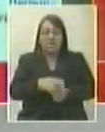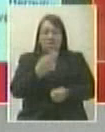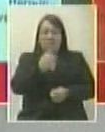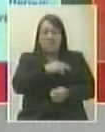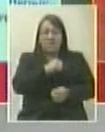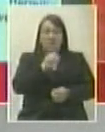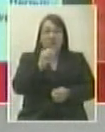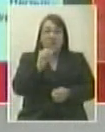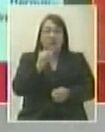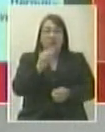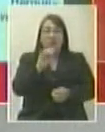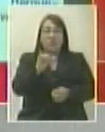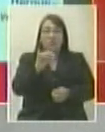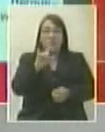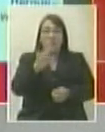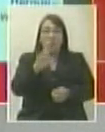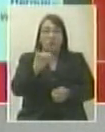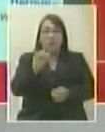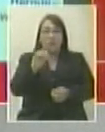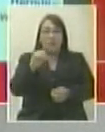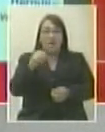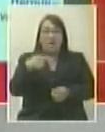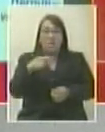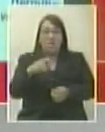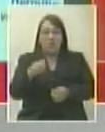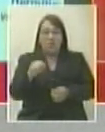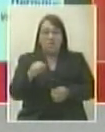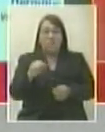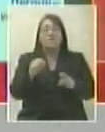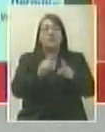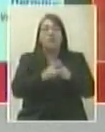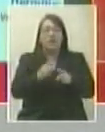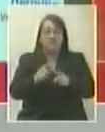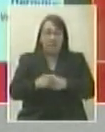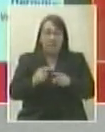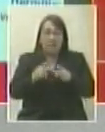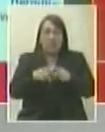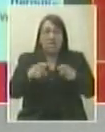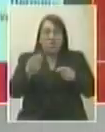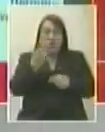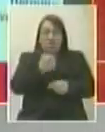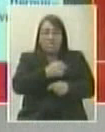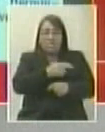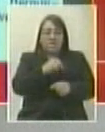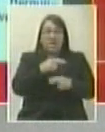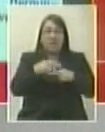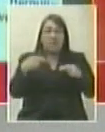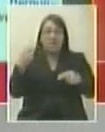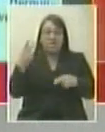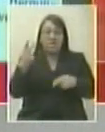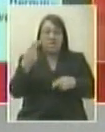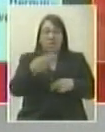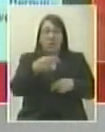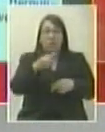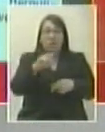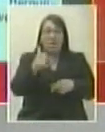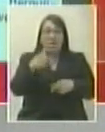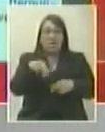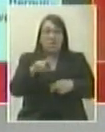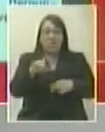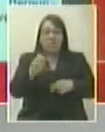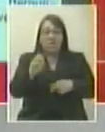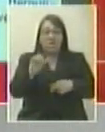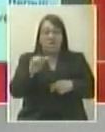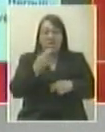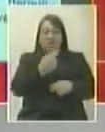Santa Gema de Yurimaguas, en la zona del Alto Amazonas, también en la zona del Hospital Nivel 2 de Huánuco,